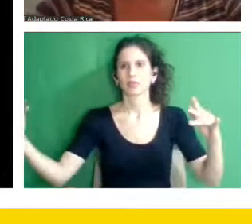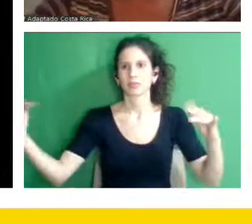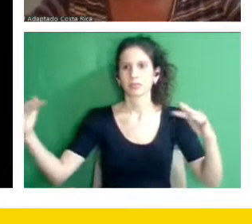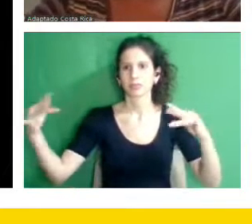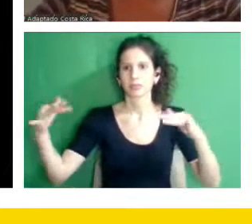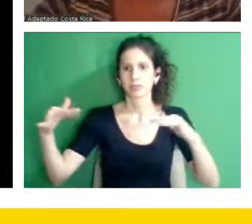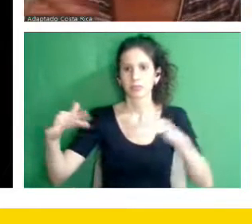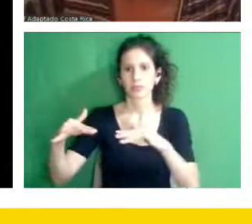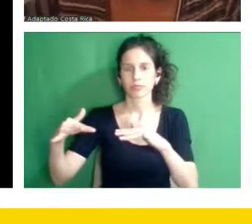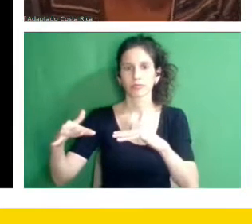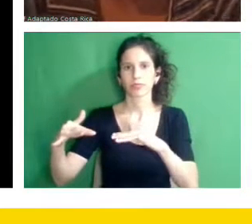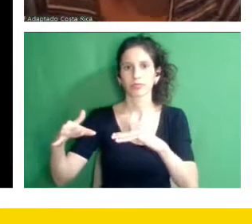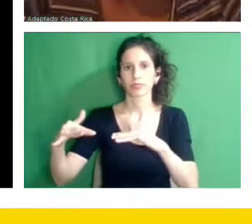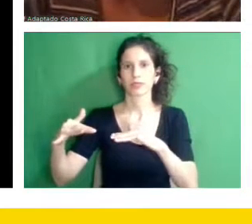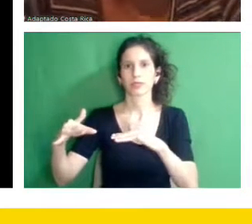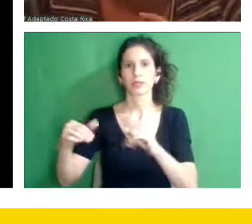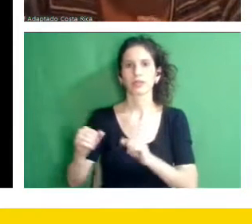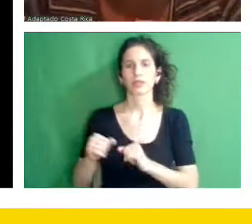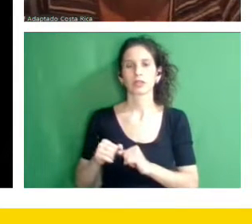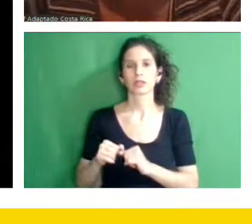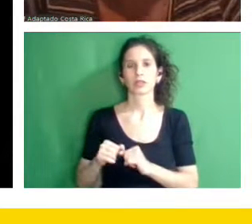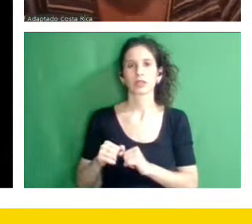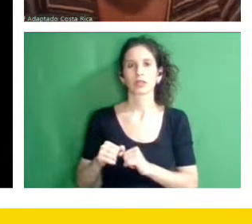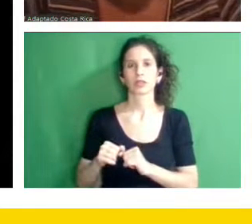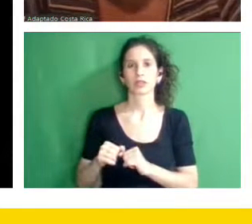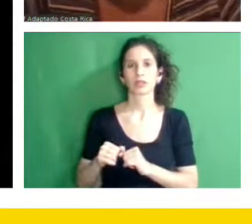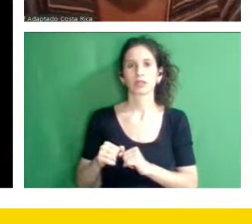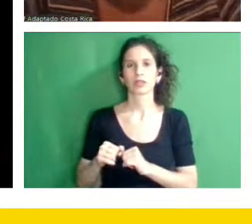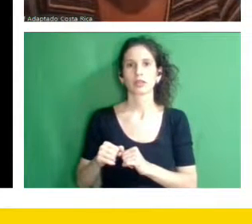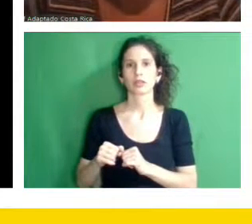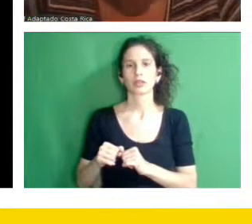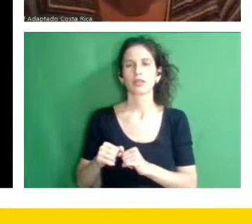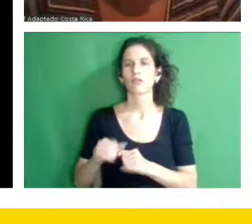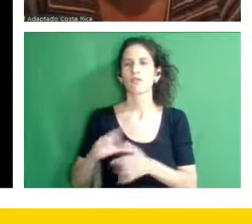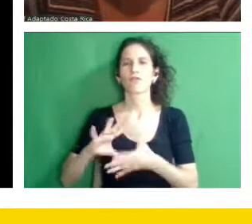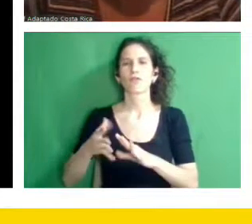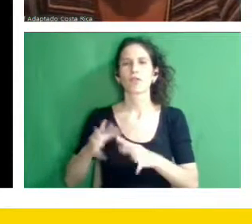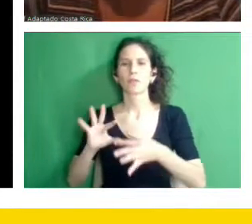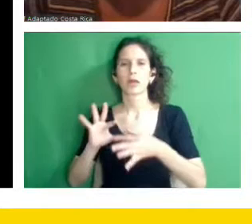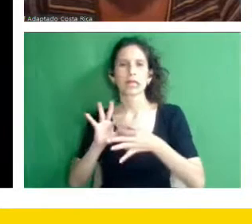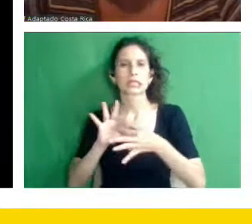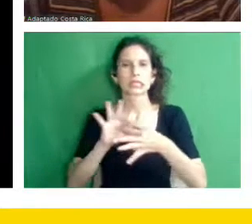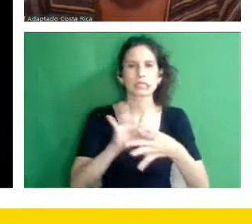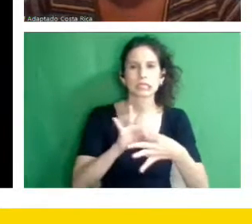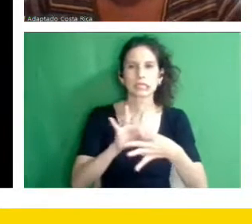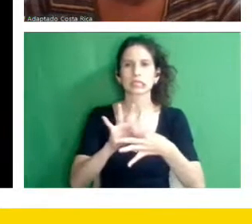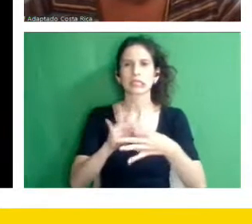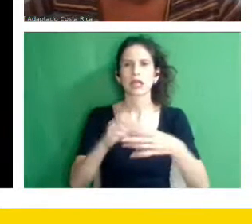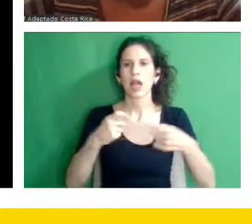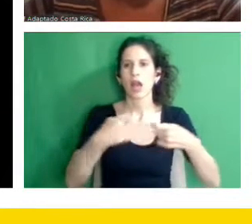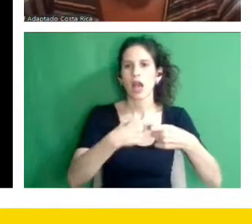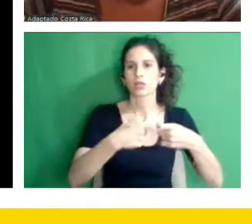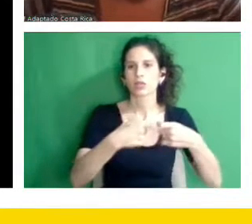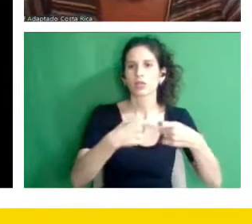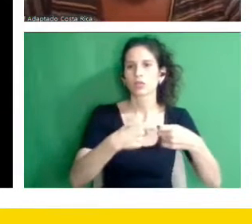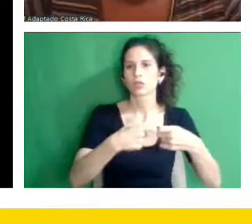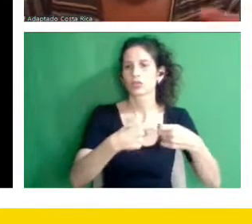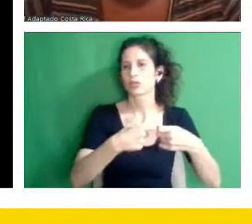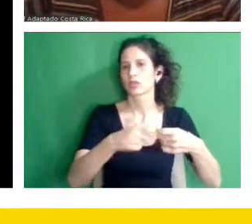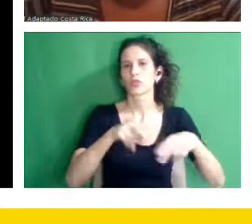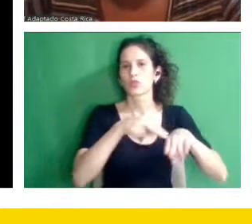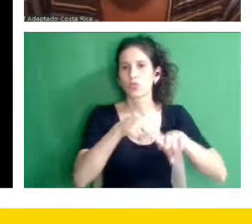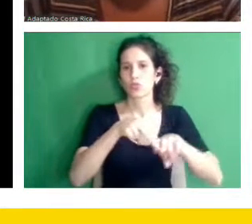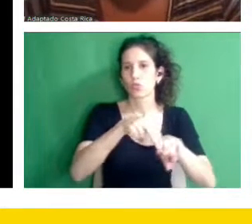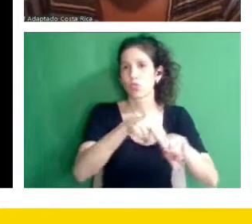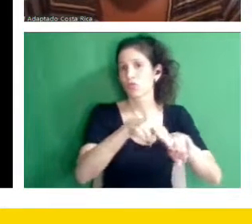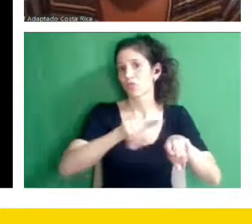Adaptado hemos venido trabajando muchísimo, que es la alianza con otras escuelas de surf en diferentes playas para que